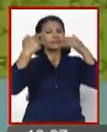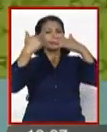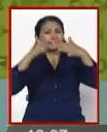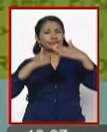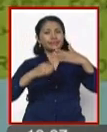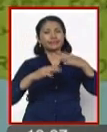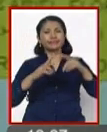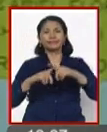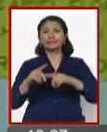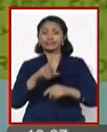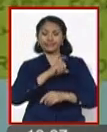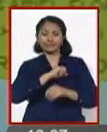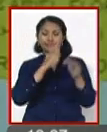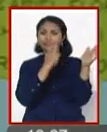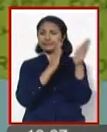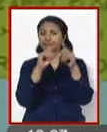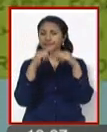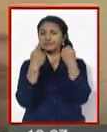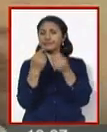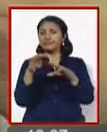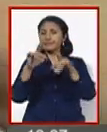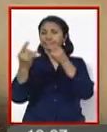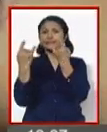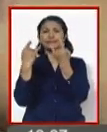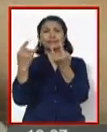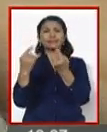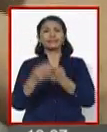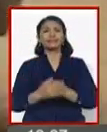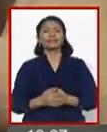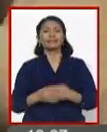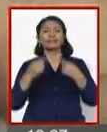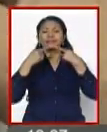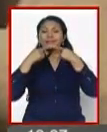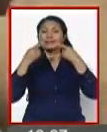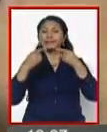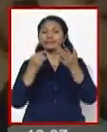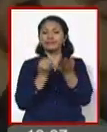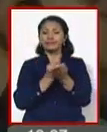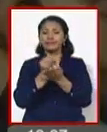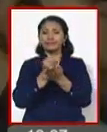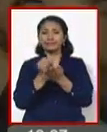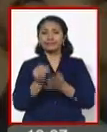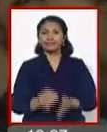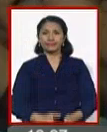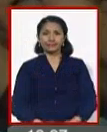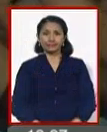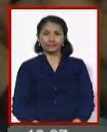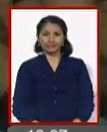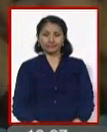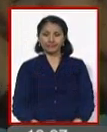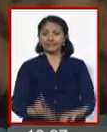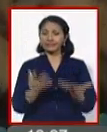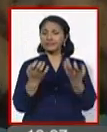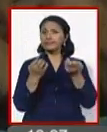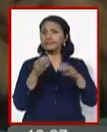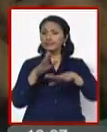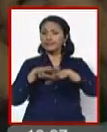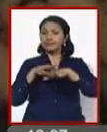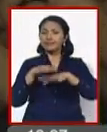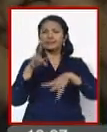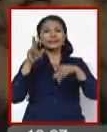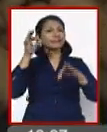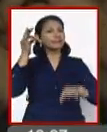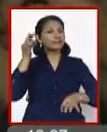categoría. Según la policía, esta organización captaba a los clientes a través de anuncios por redes sociales. Queremos recomendar a los